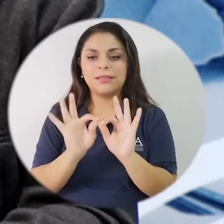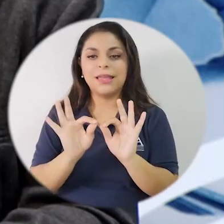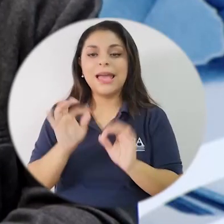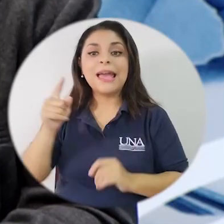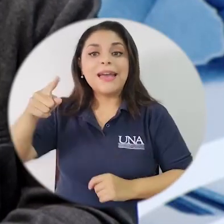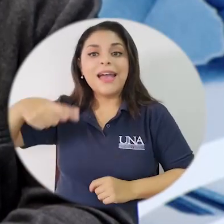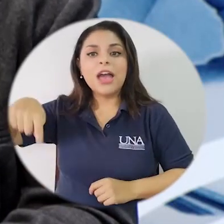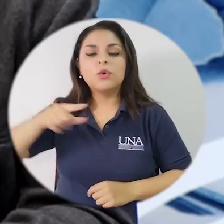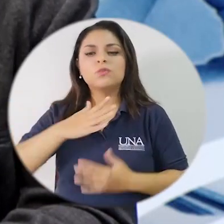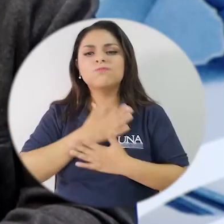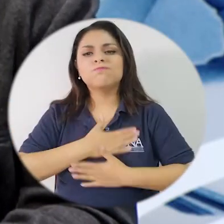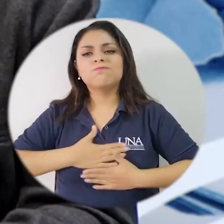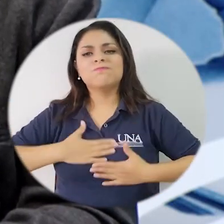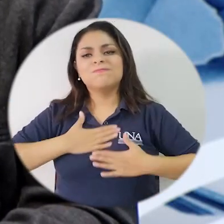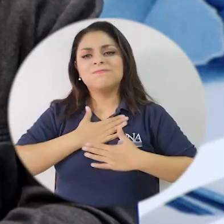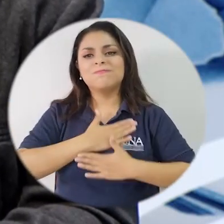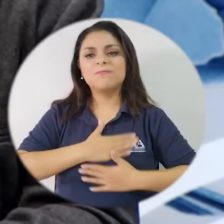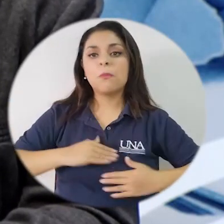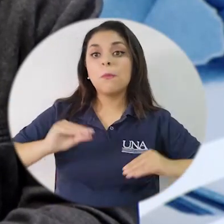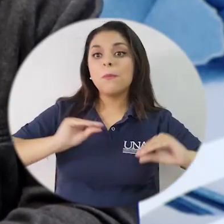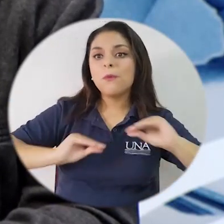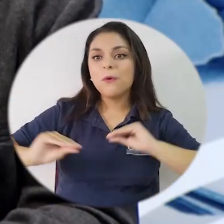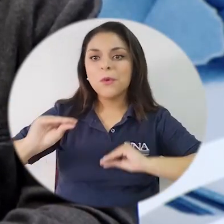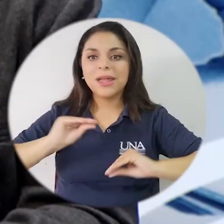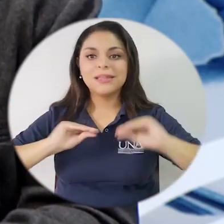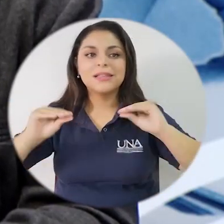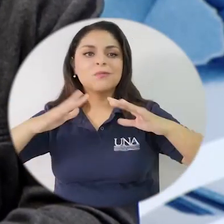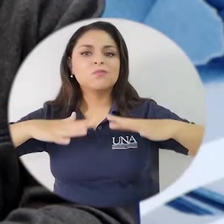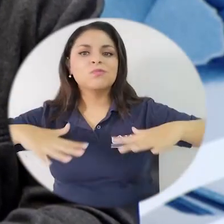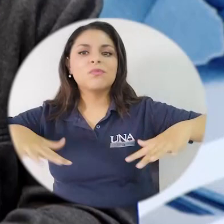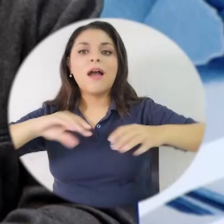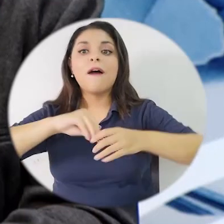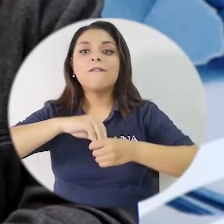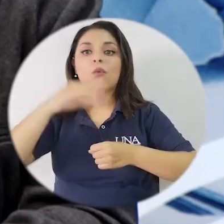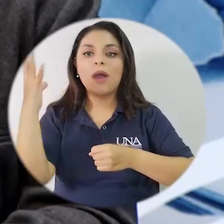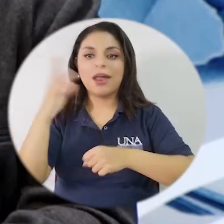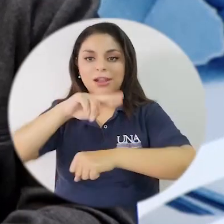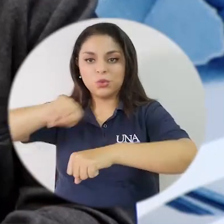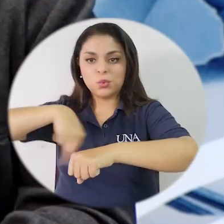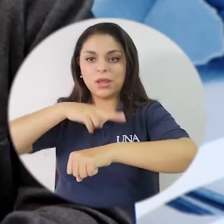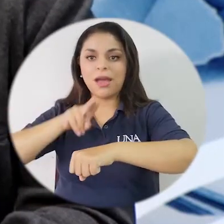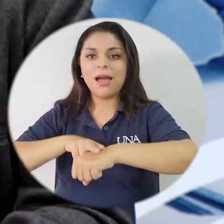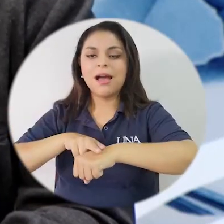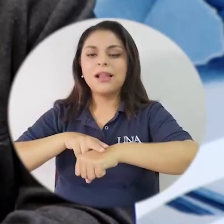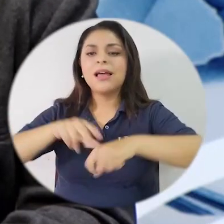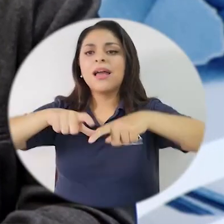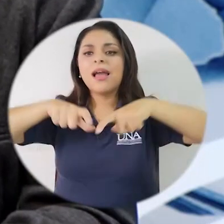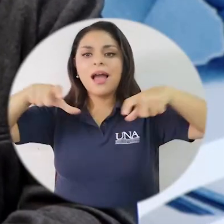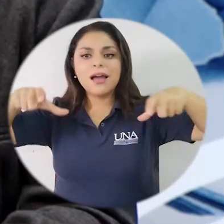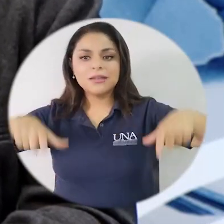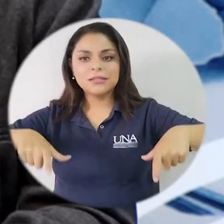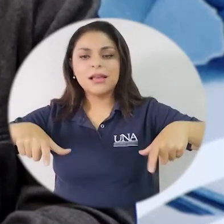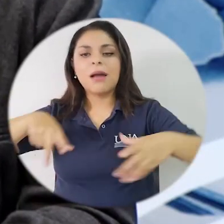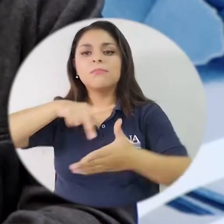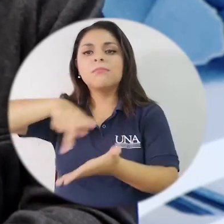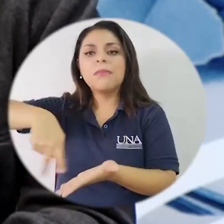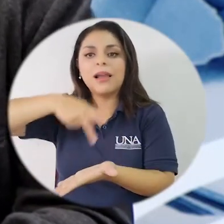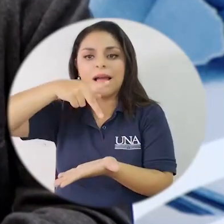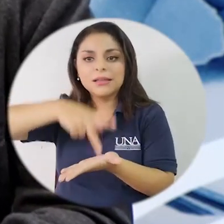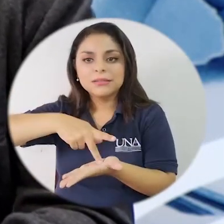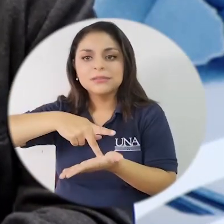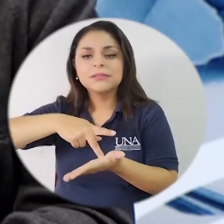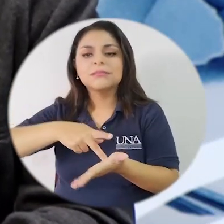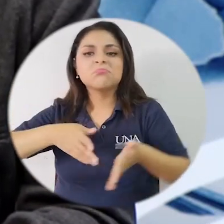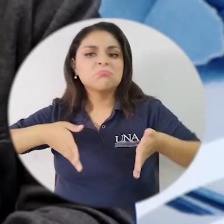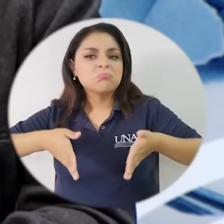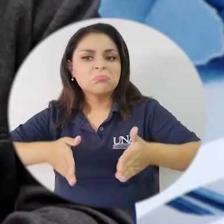el disfrute de moverse en espacios naturales, en la cancha, en la plaza, en la